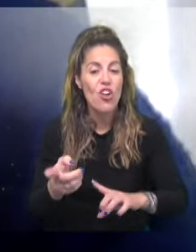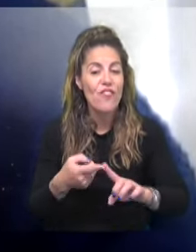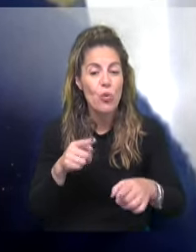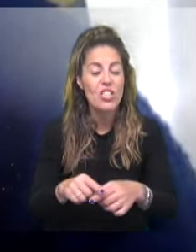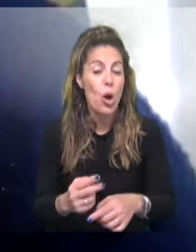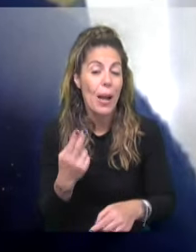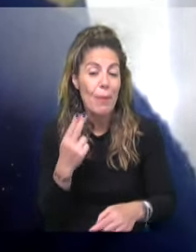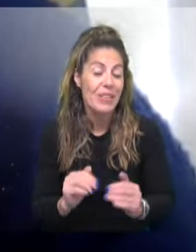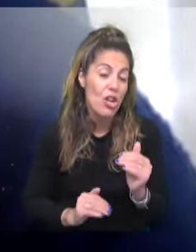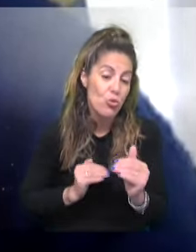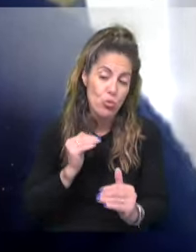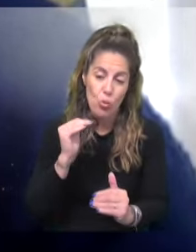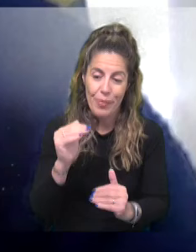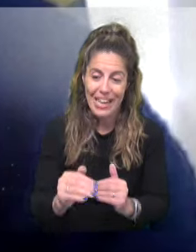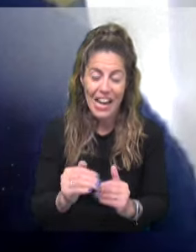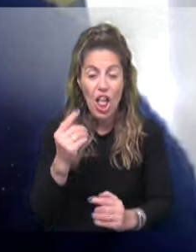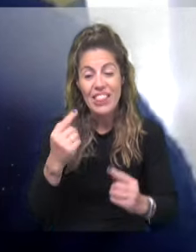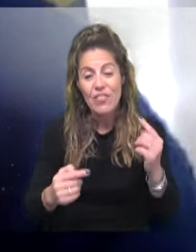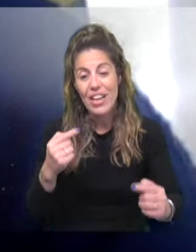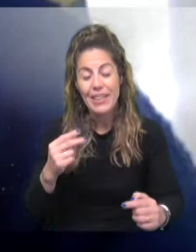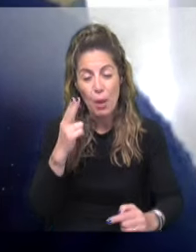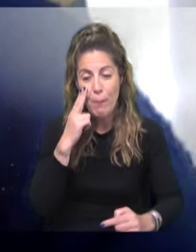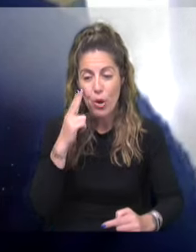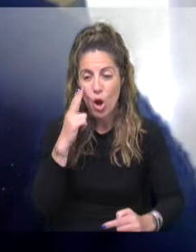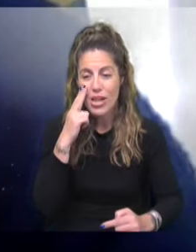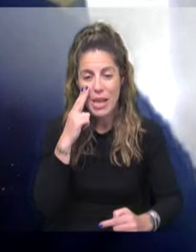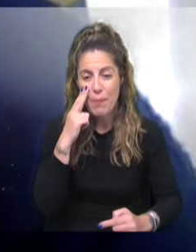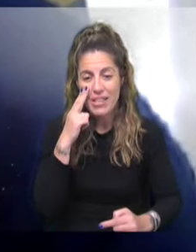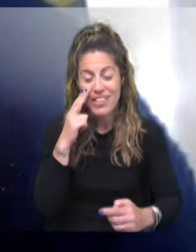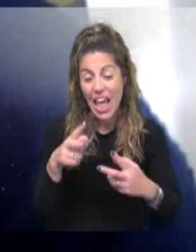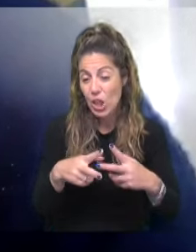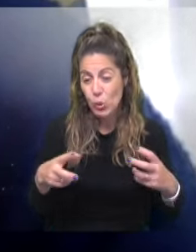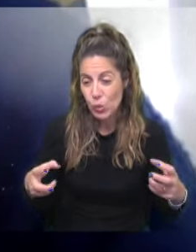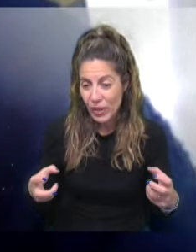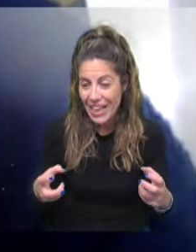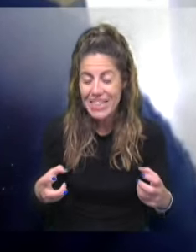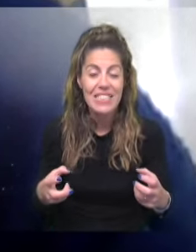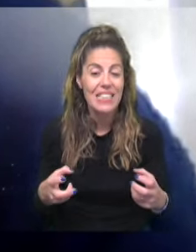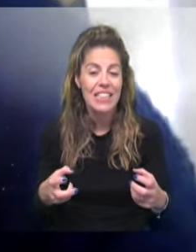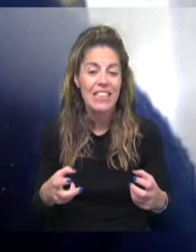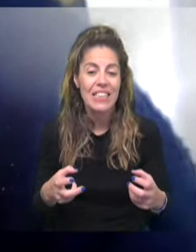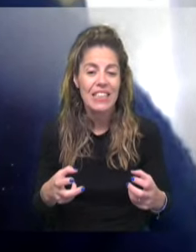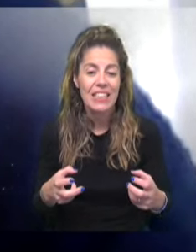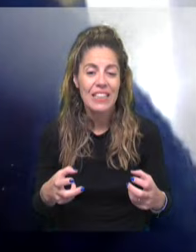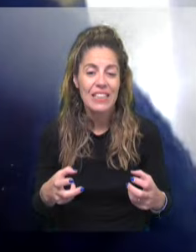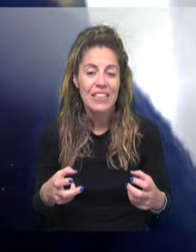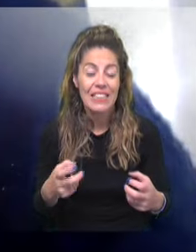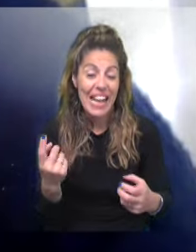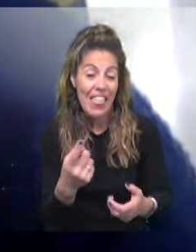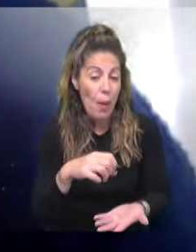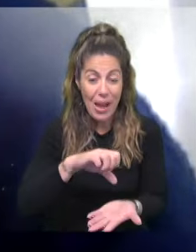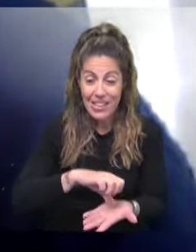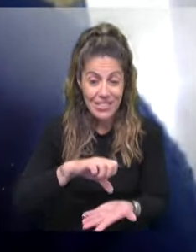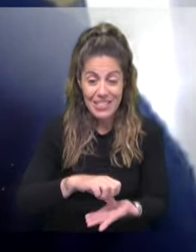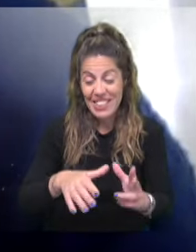que permita superar este los distintos problemas este de índole estructural de de conjunto de los países